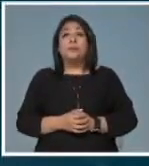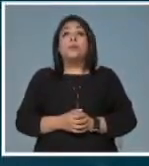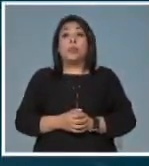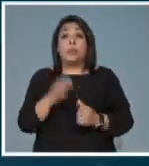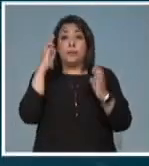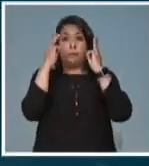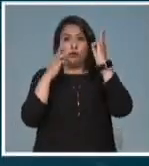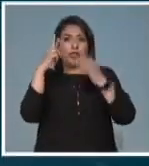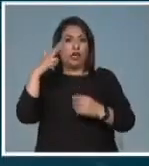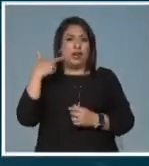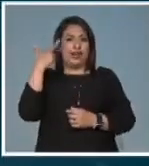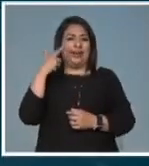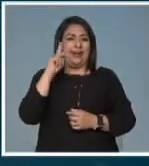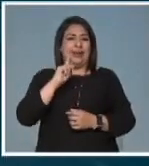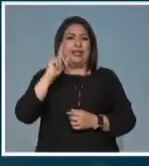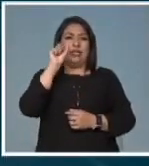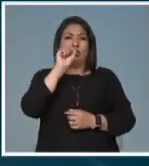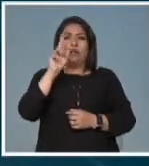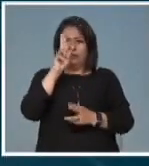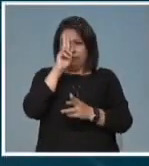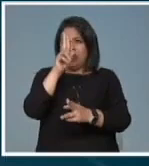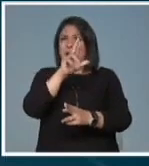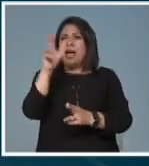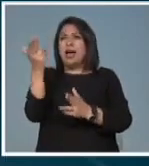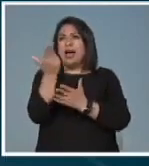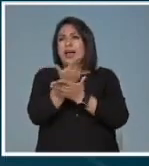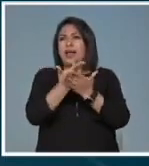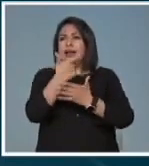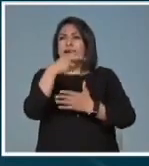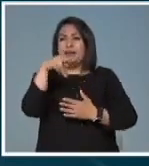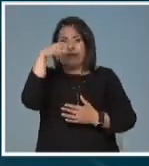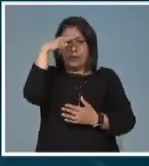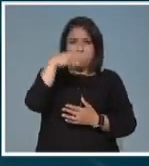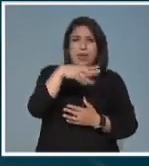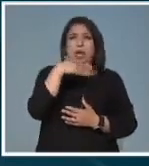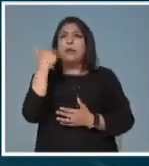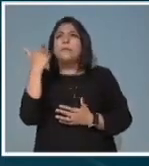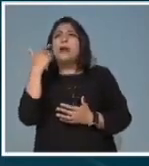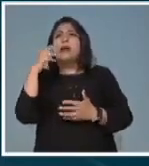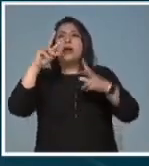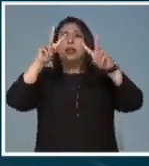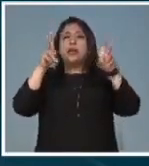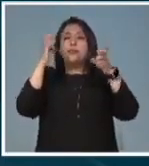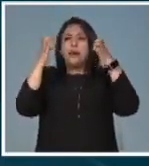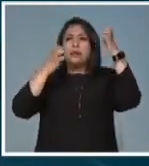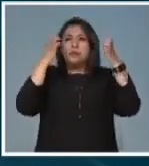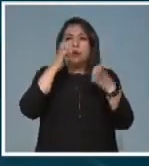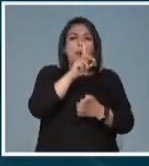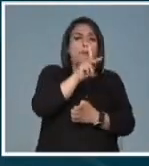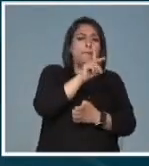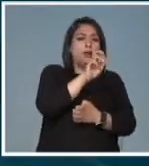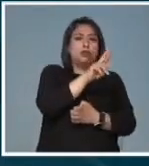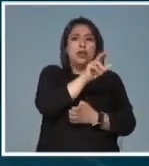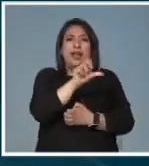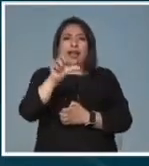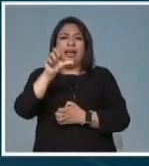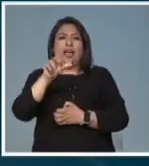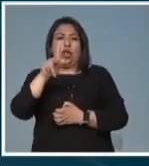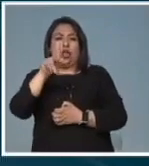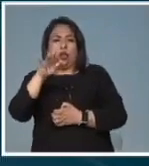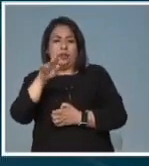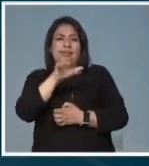El Museo Reina Sofía rinde homenaje a la gráfica mexicana y alemana con la exposición De Posada a Isotype, de Kollwitz